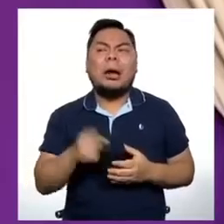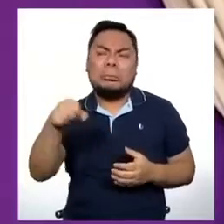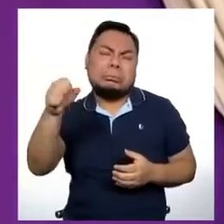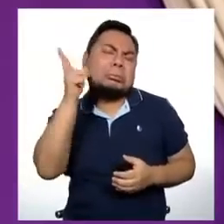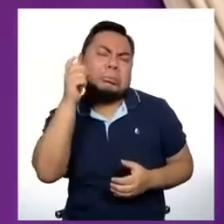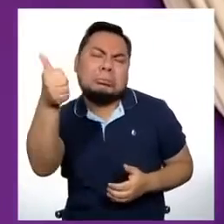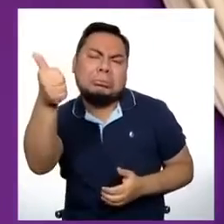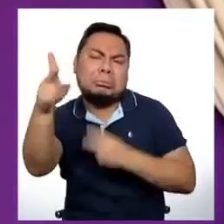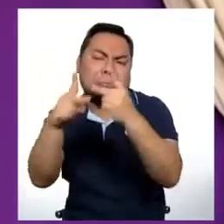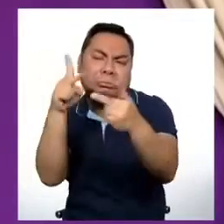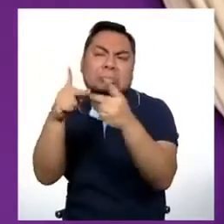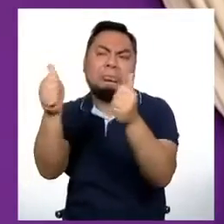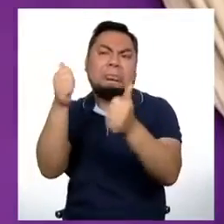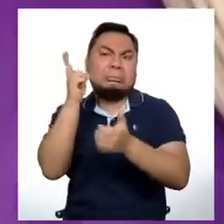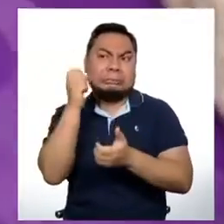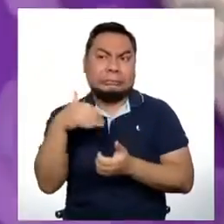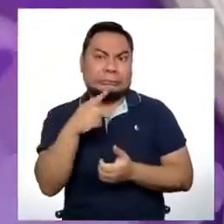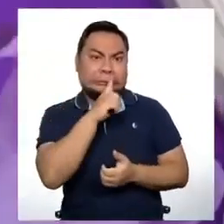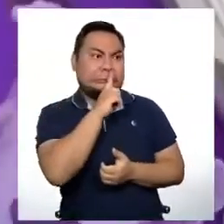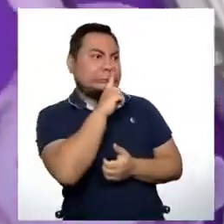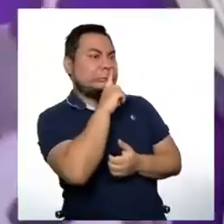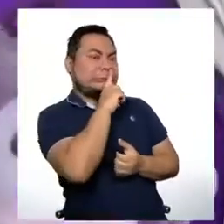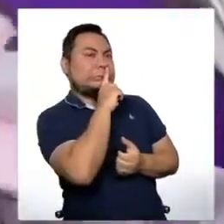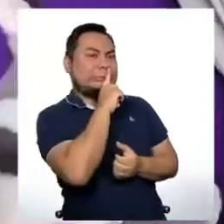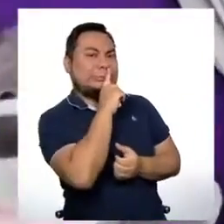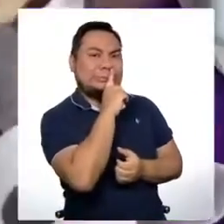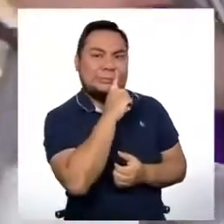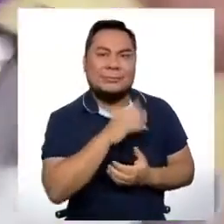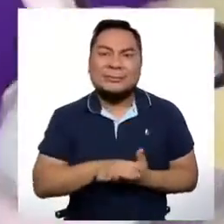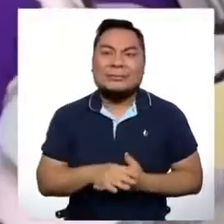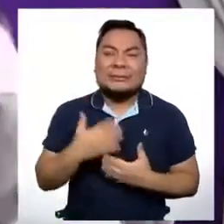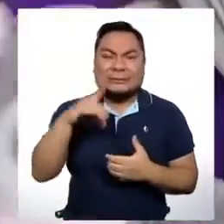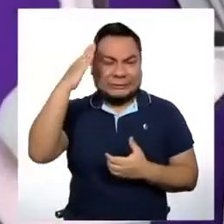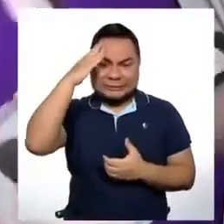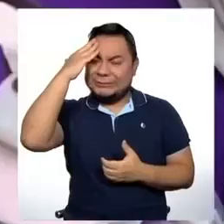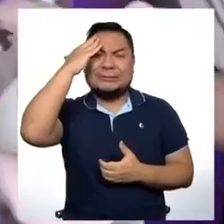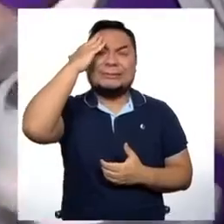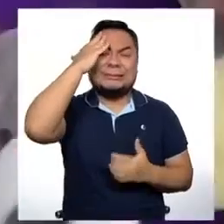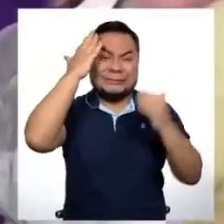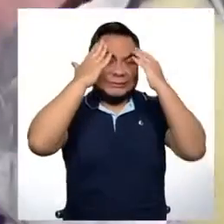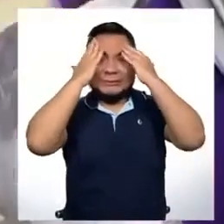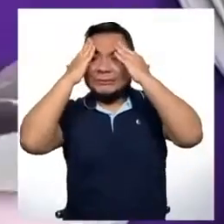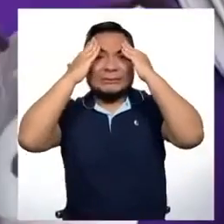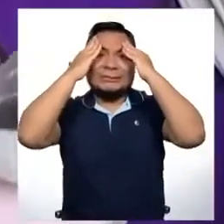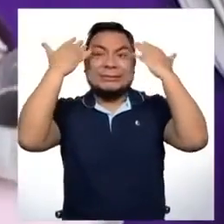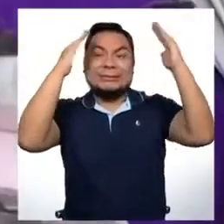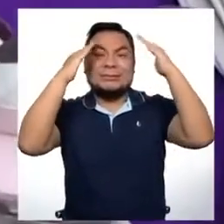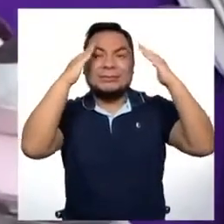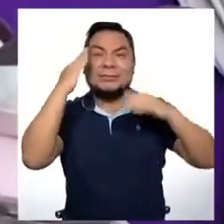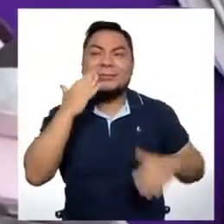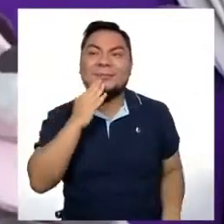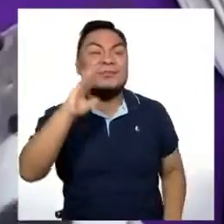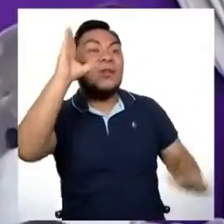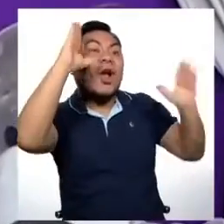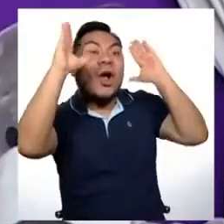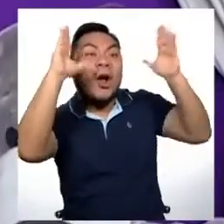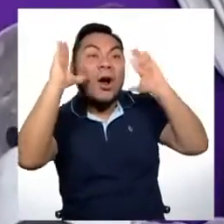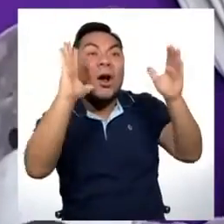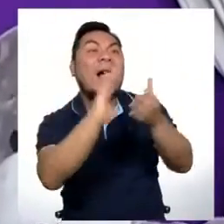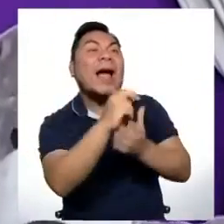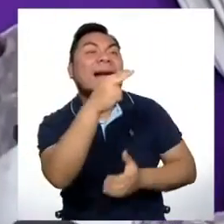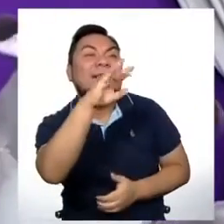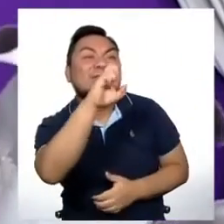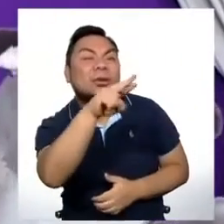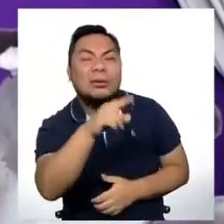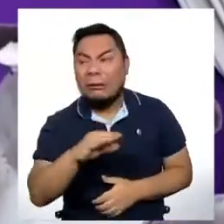perfecto, Perroso! ¡Te escucho perfecto! ¡Hola, Héctor! Oh, ¡hola,